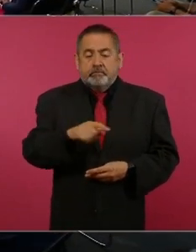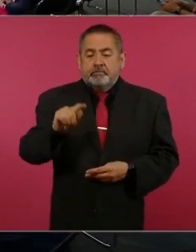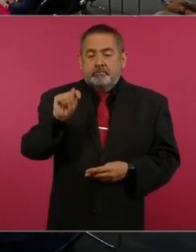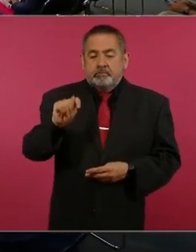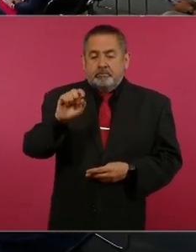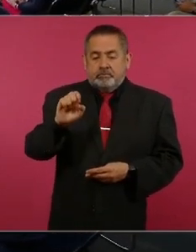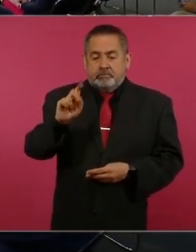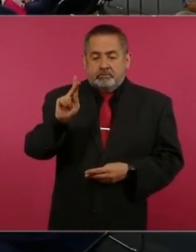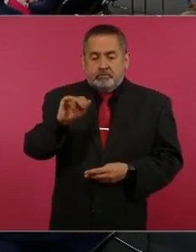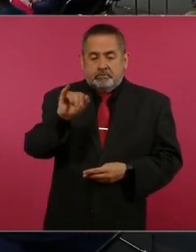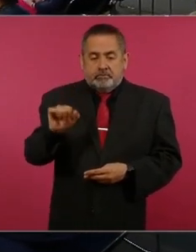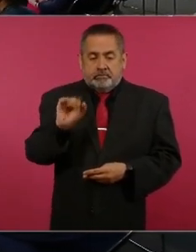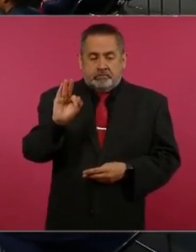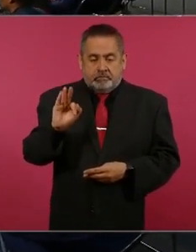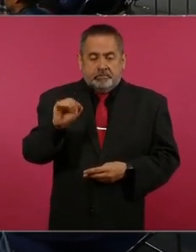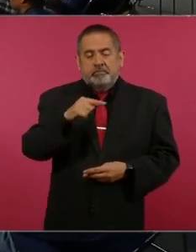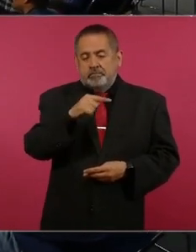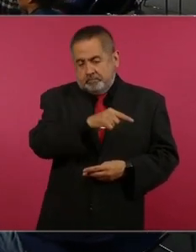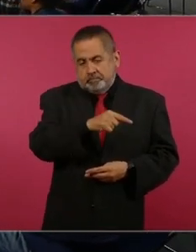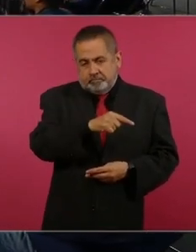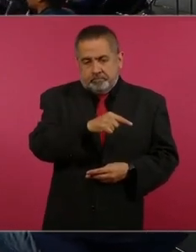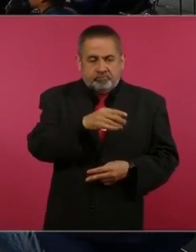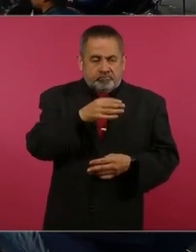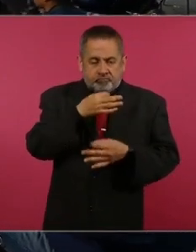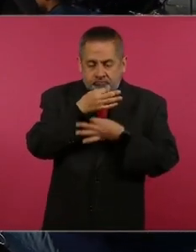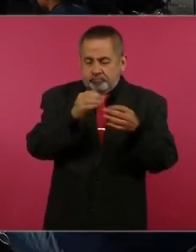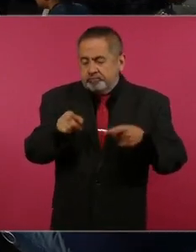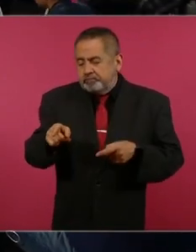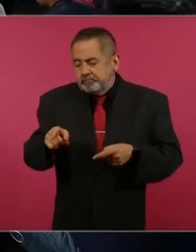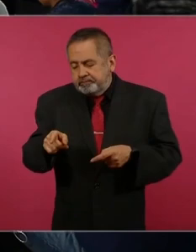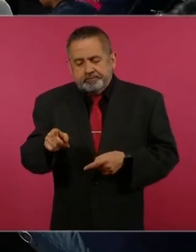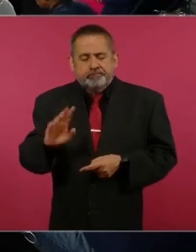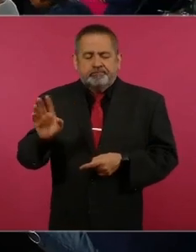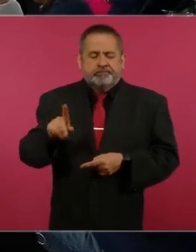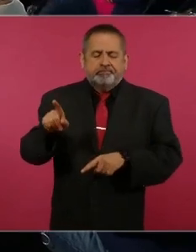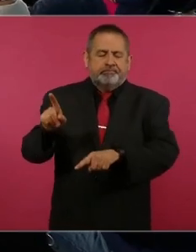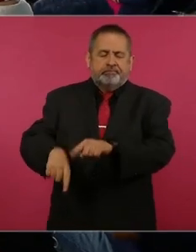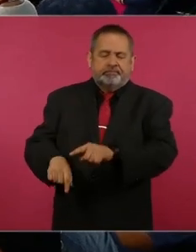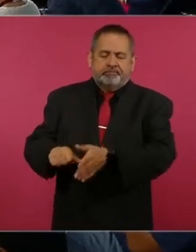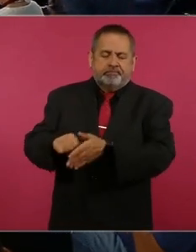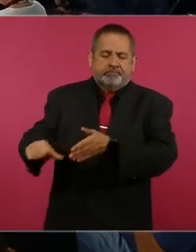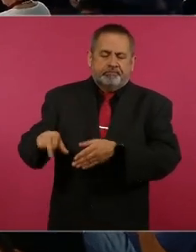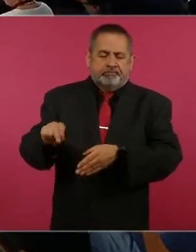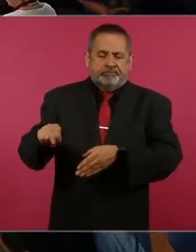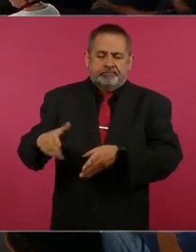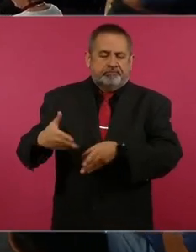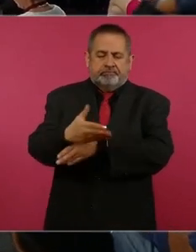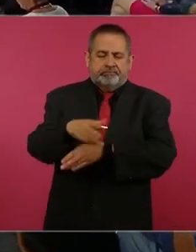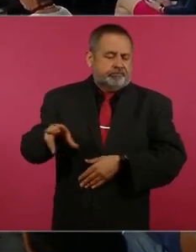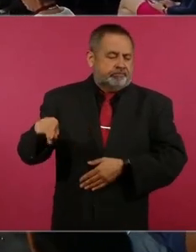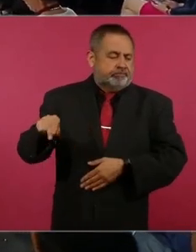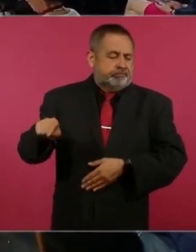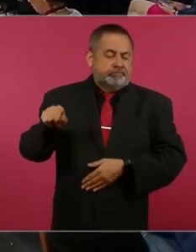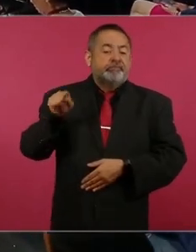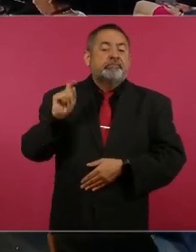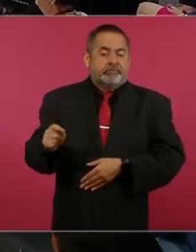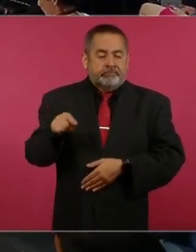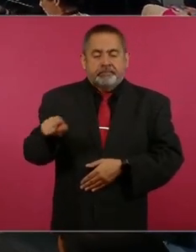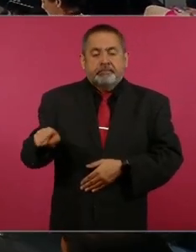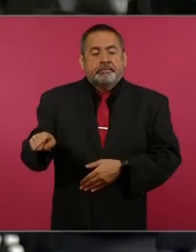del Poder Judicial anuló o echó abajo o nulificó